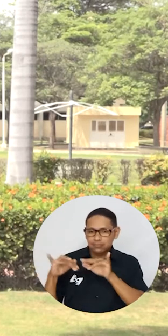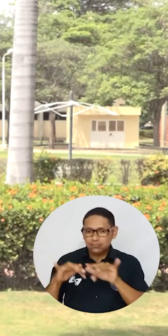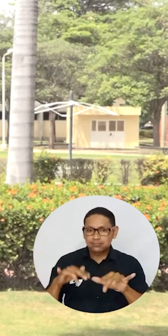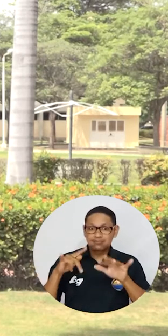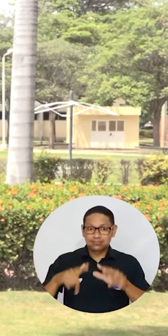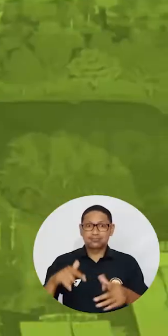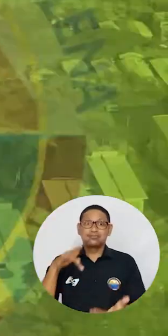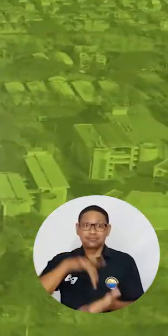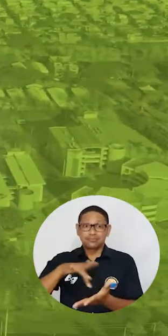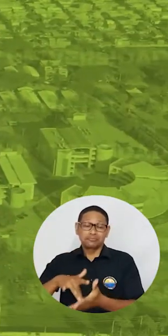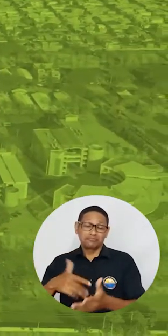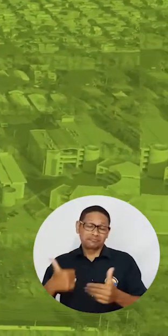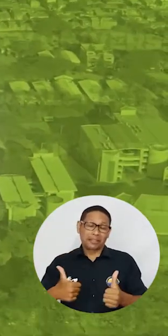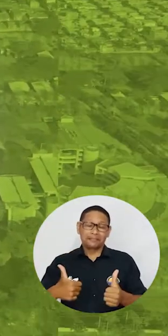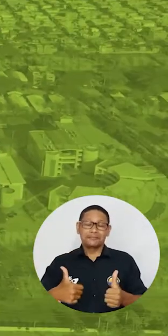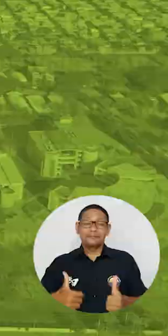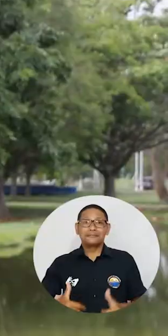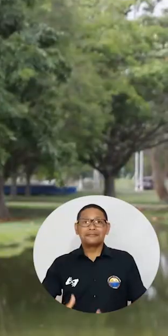a la presencialidad.